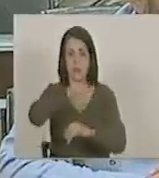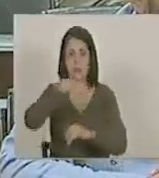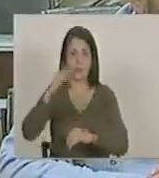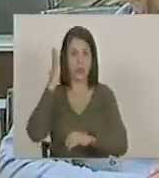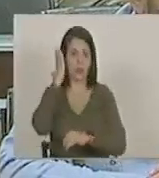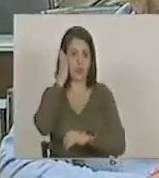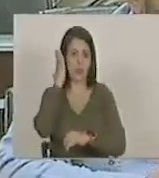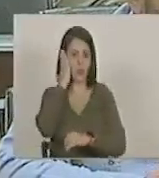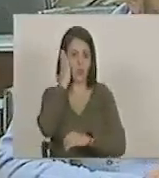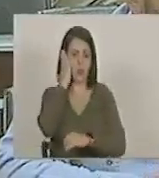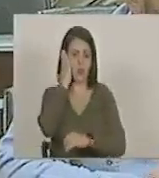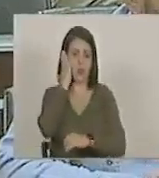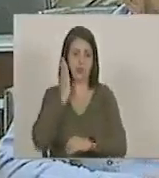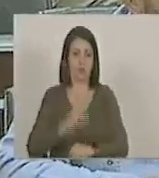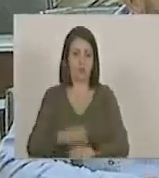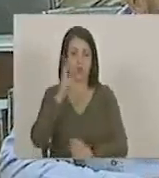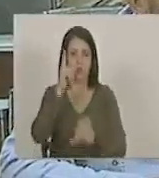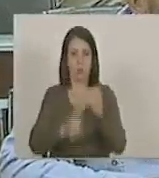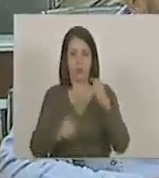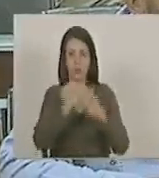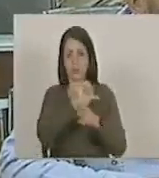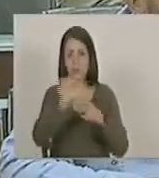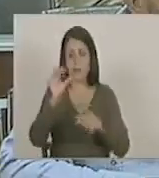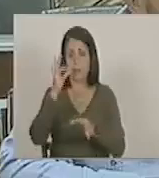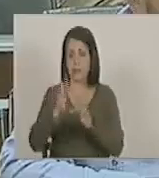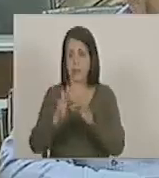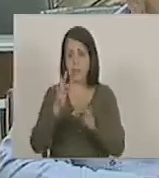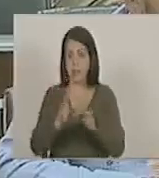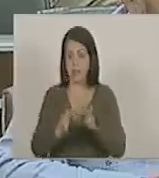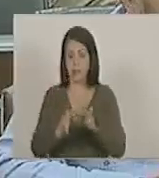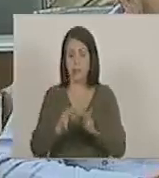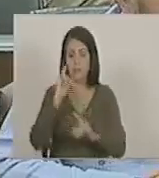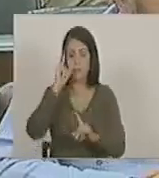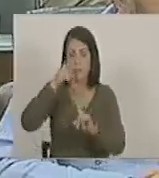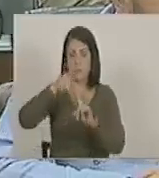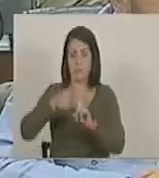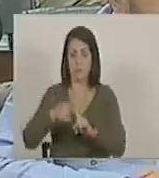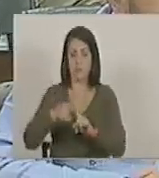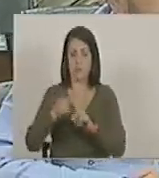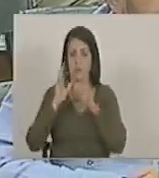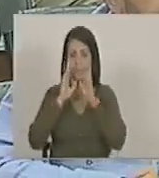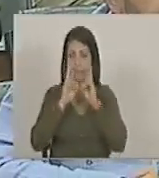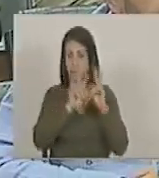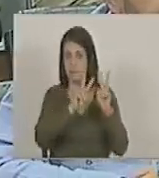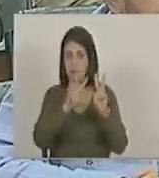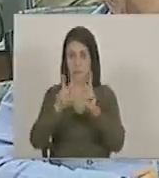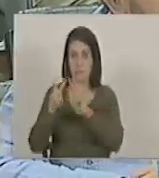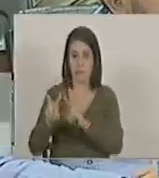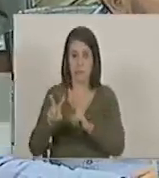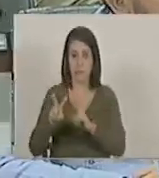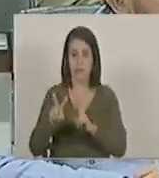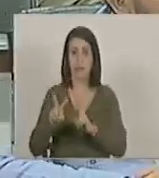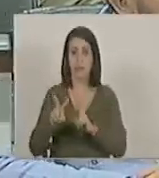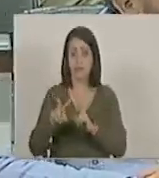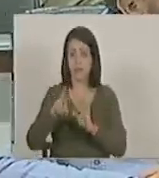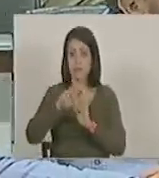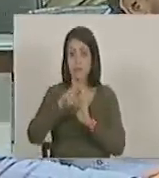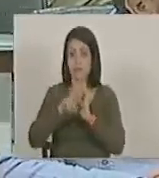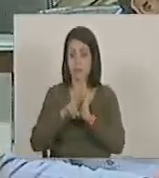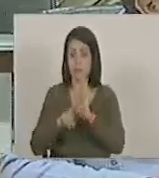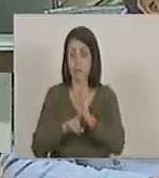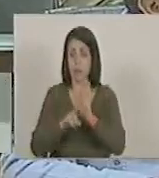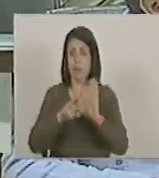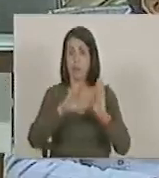Personas Sordas, la última semana de septiembre, con la finalidad de visibilizar los requerimientos de